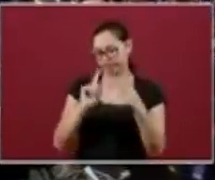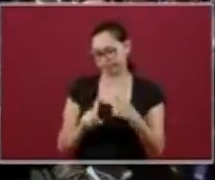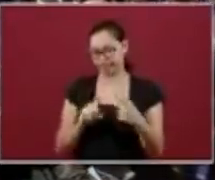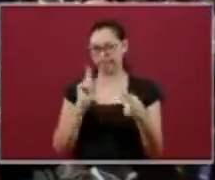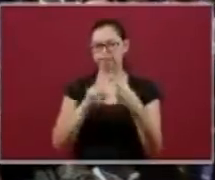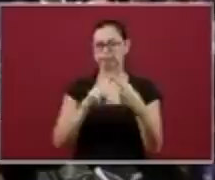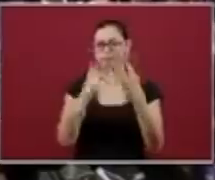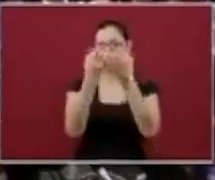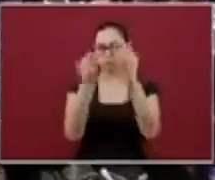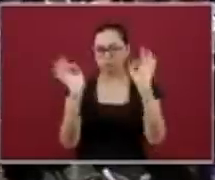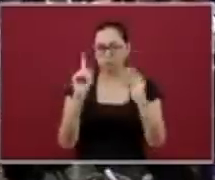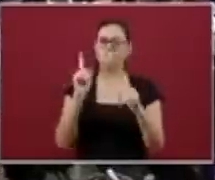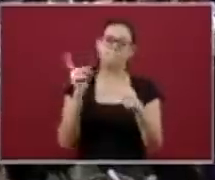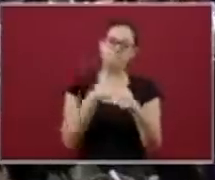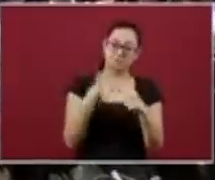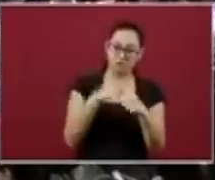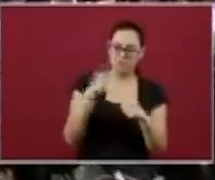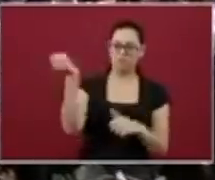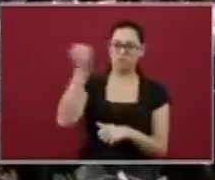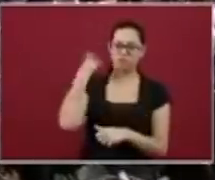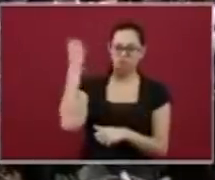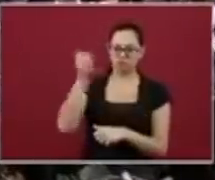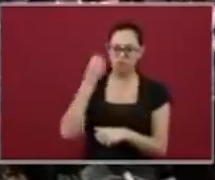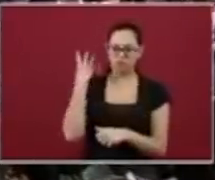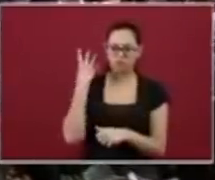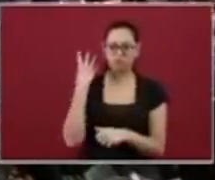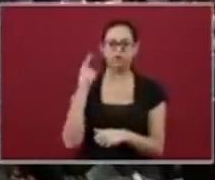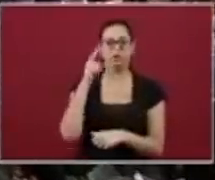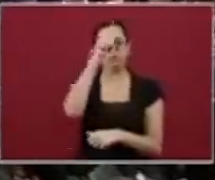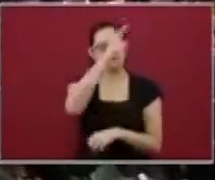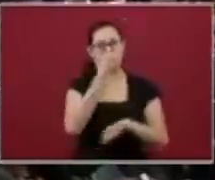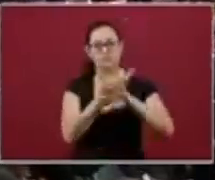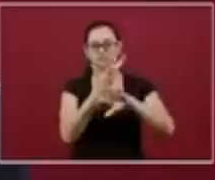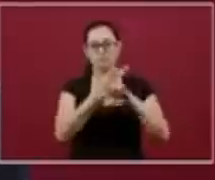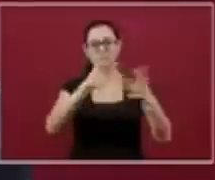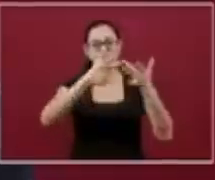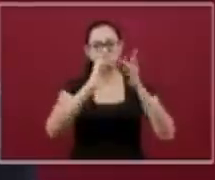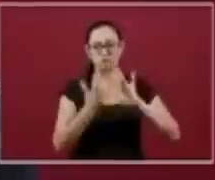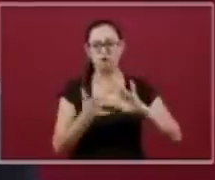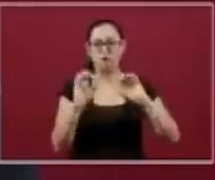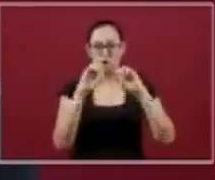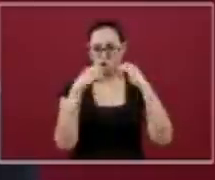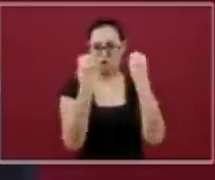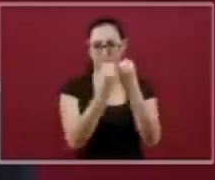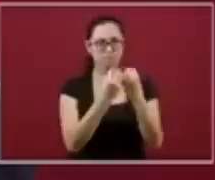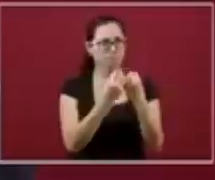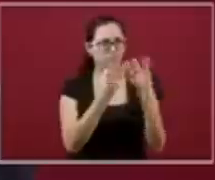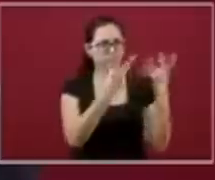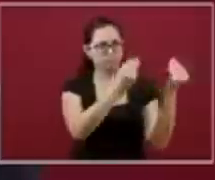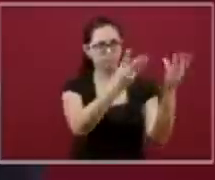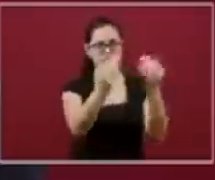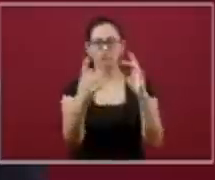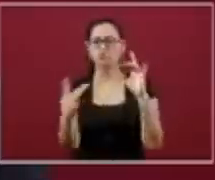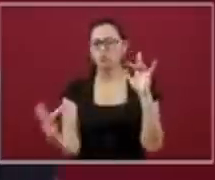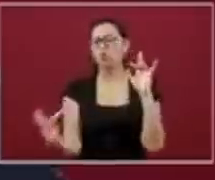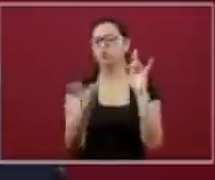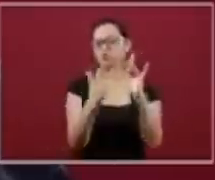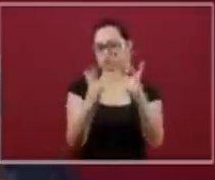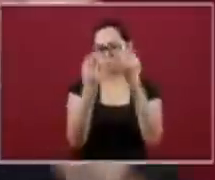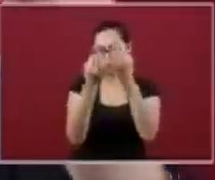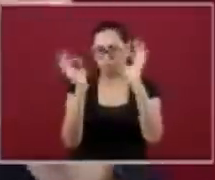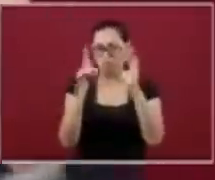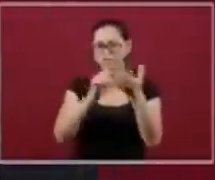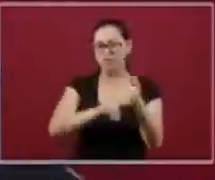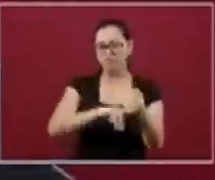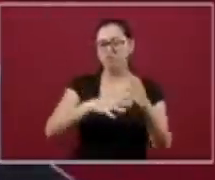a convocar a foros. Hay una red muy importante en Estados Unidos de organizaciones ya en contacto con los consulados mexicanos, pero lo haremos